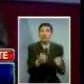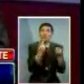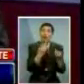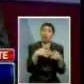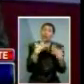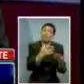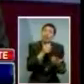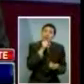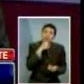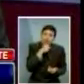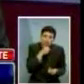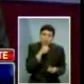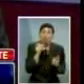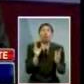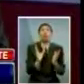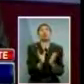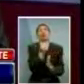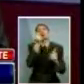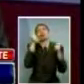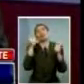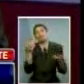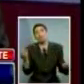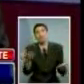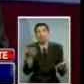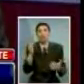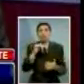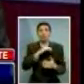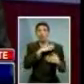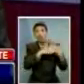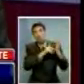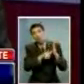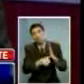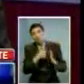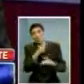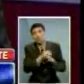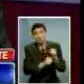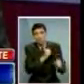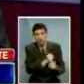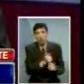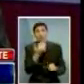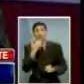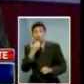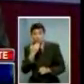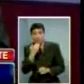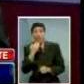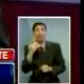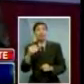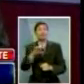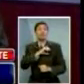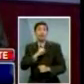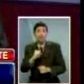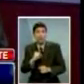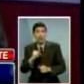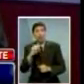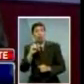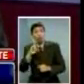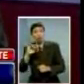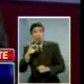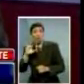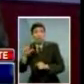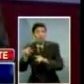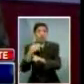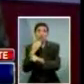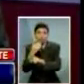15 años, y el Hospital Santiago Occidente, y van a quedar pendientes, efectivamente, para que las próximas autoridades